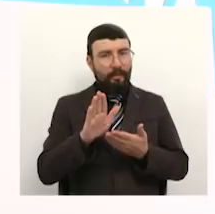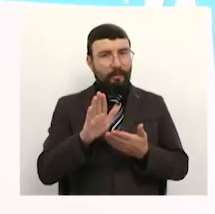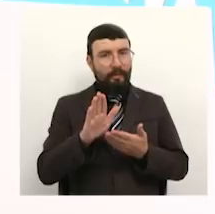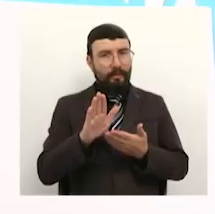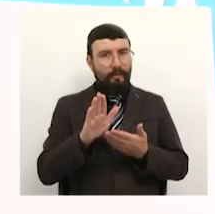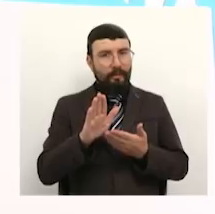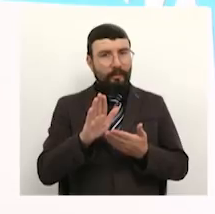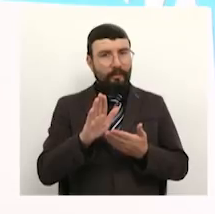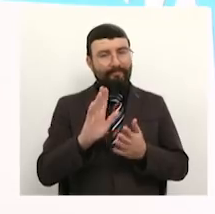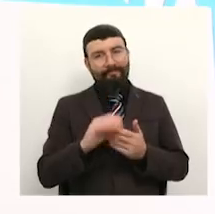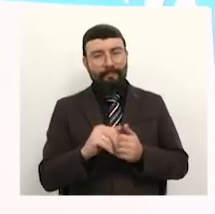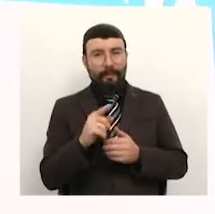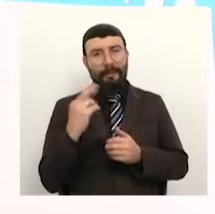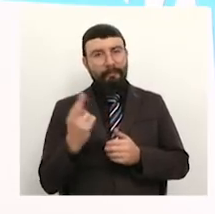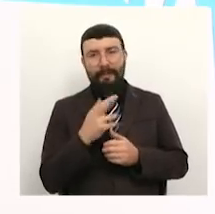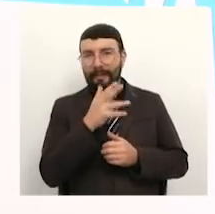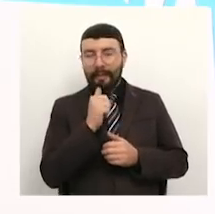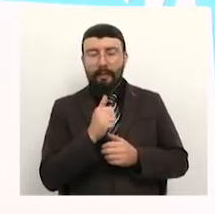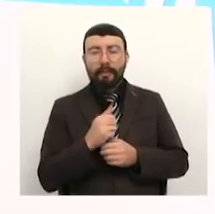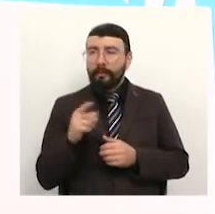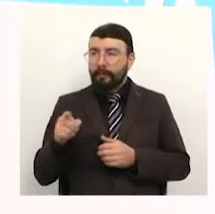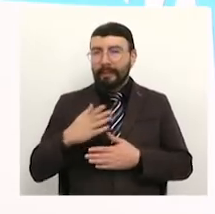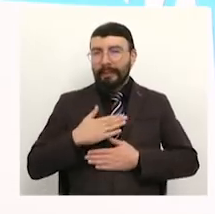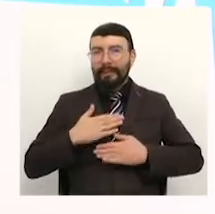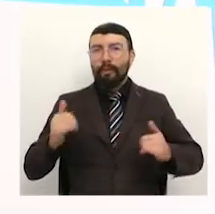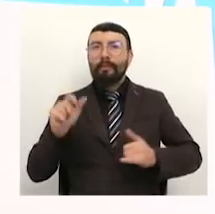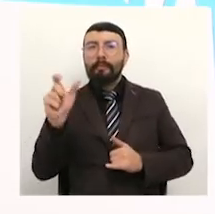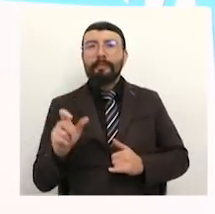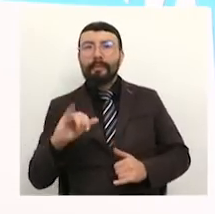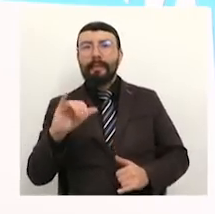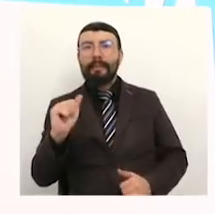entonces es un saludo ya que el ine desde barranquilla